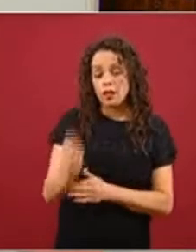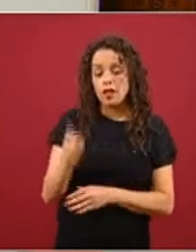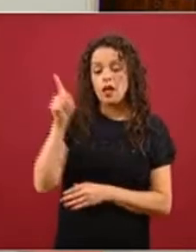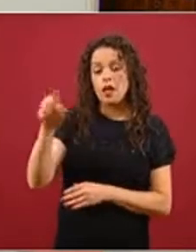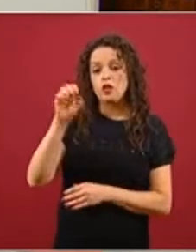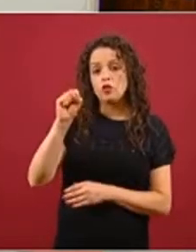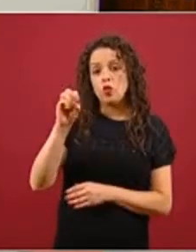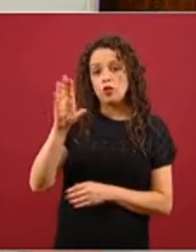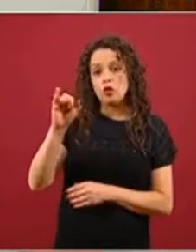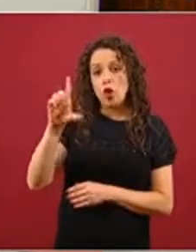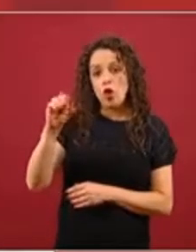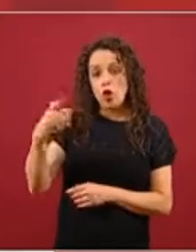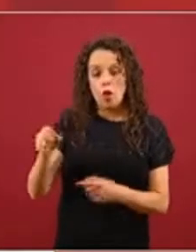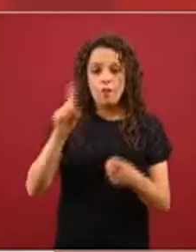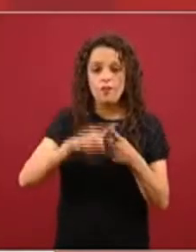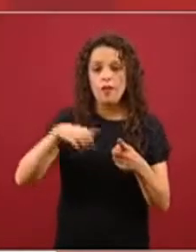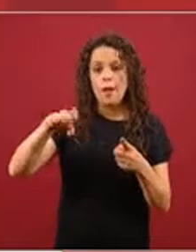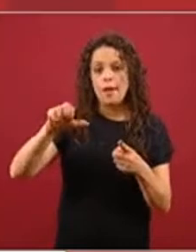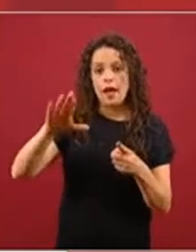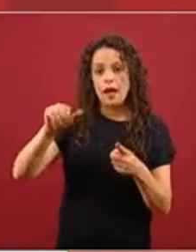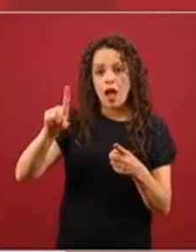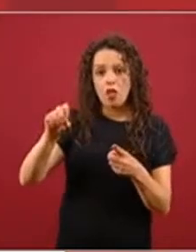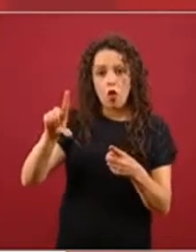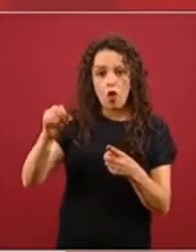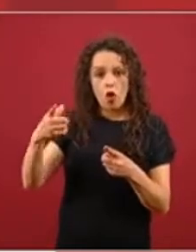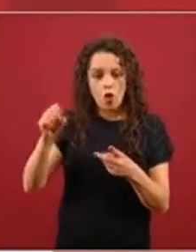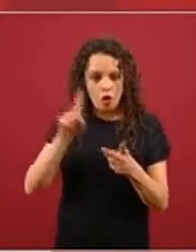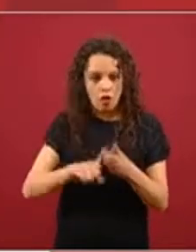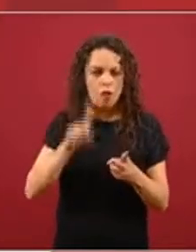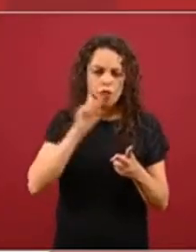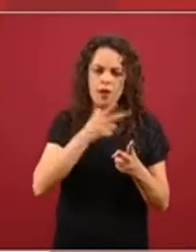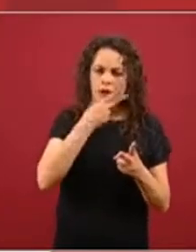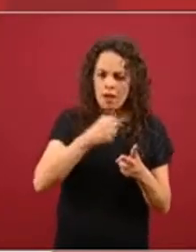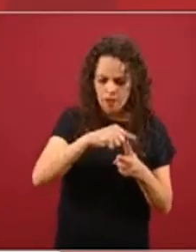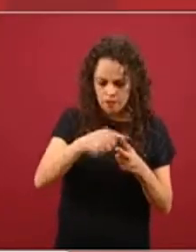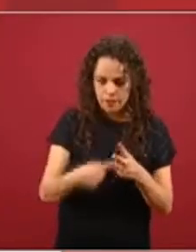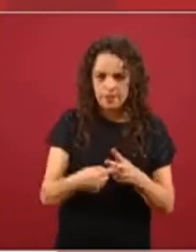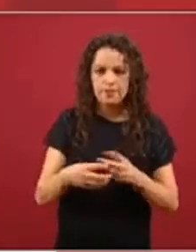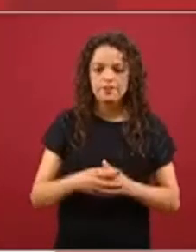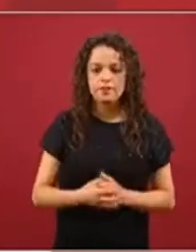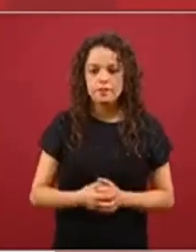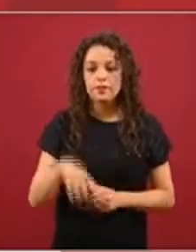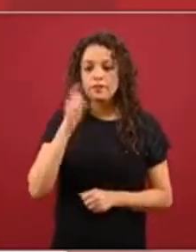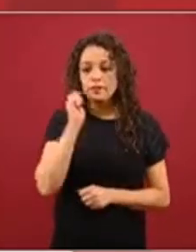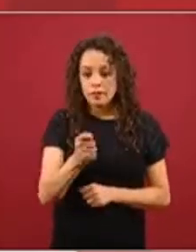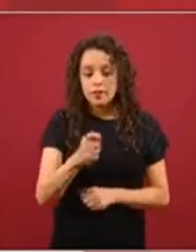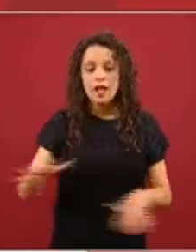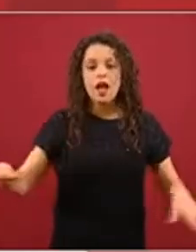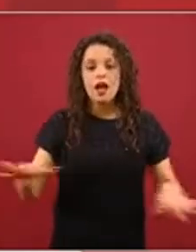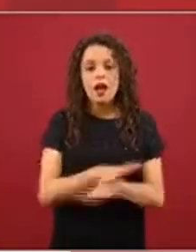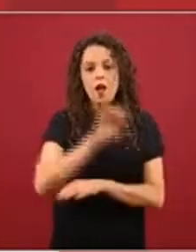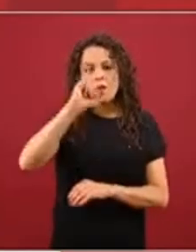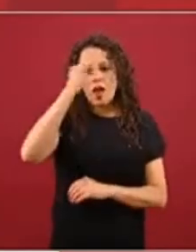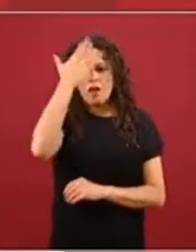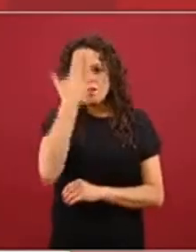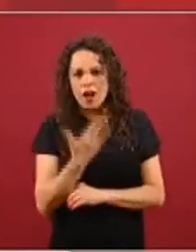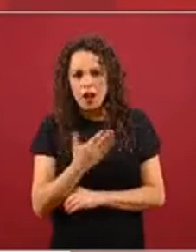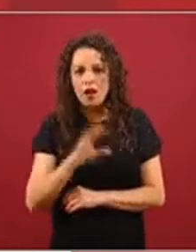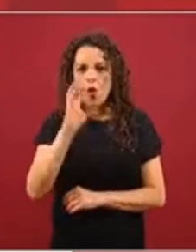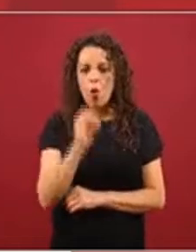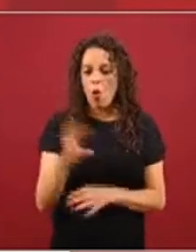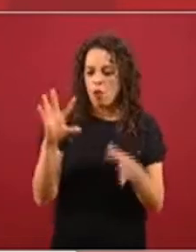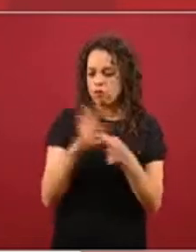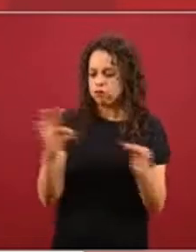mercadólogas y mercadólogos, como un fenómeno de cambiar el discurso público, cambiar la imagen, poco para decirlo de